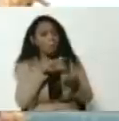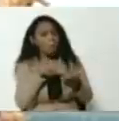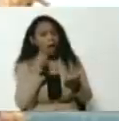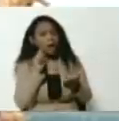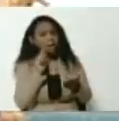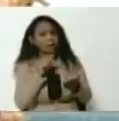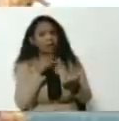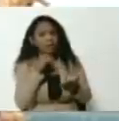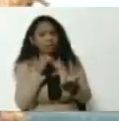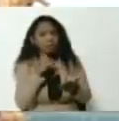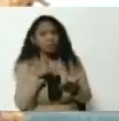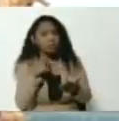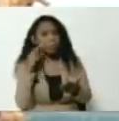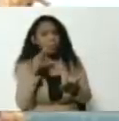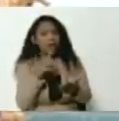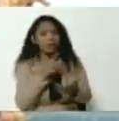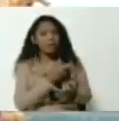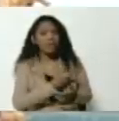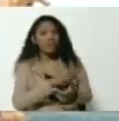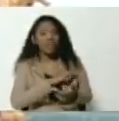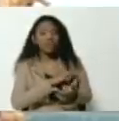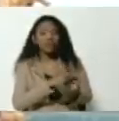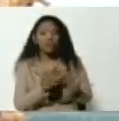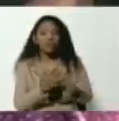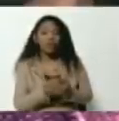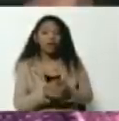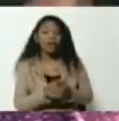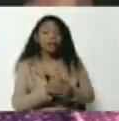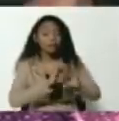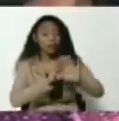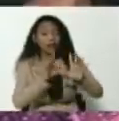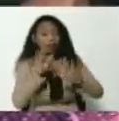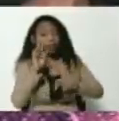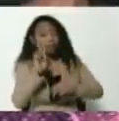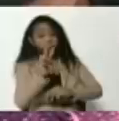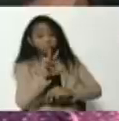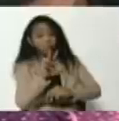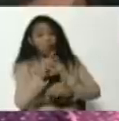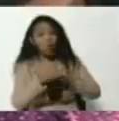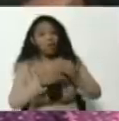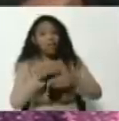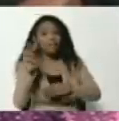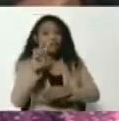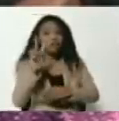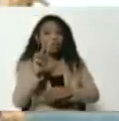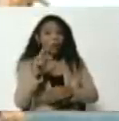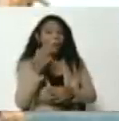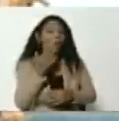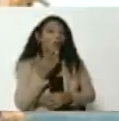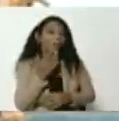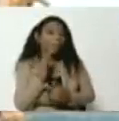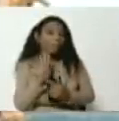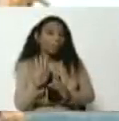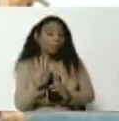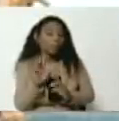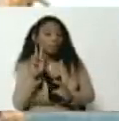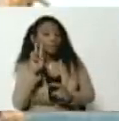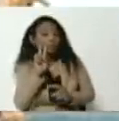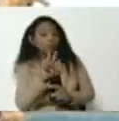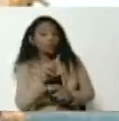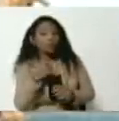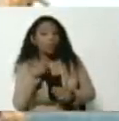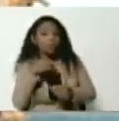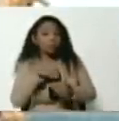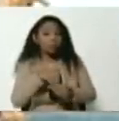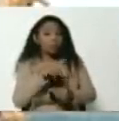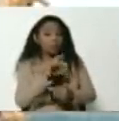Bloomberg. Claro que es completamente falso. Y claro que basta con ver lo que hace Venezuela. Por ejemplo, bastaría con ver, aquí me meto en una